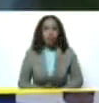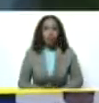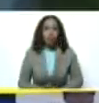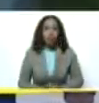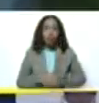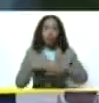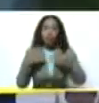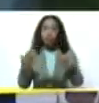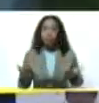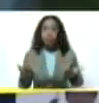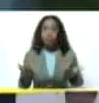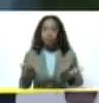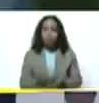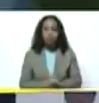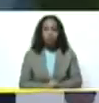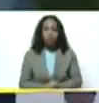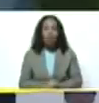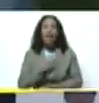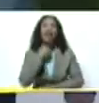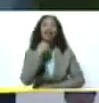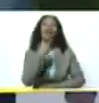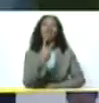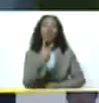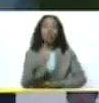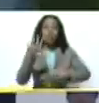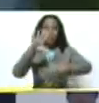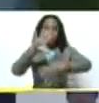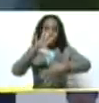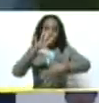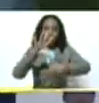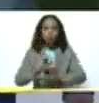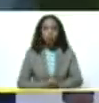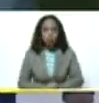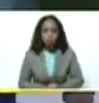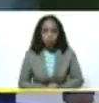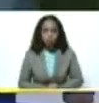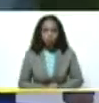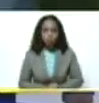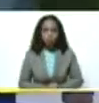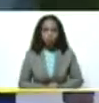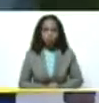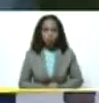Así que la voz del continente